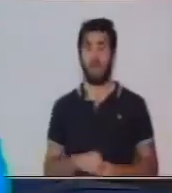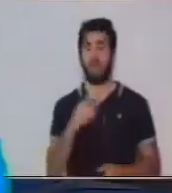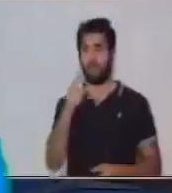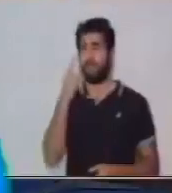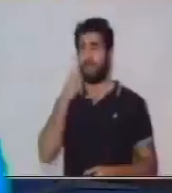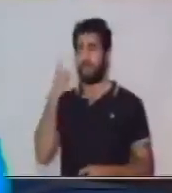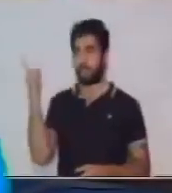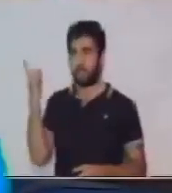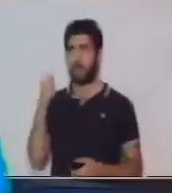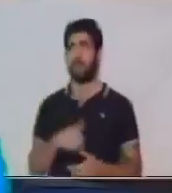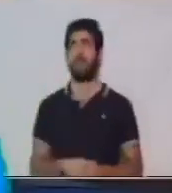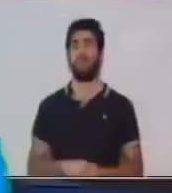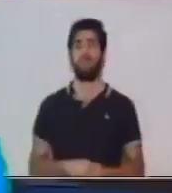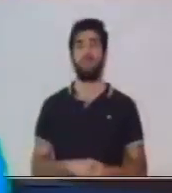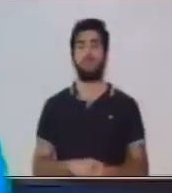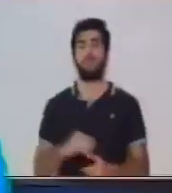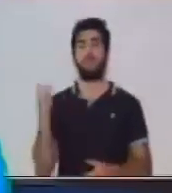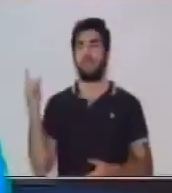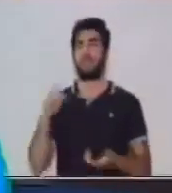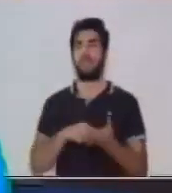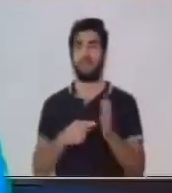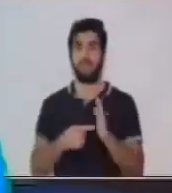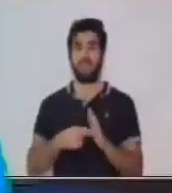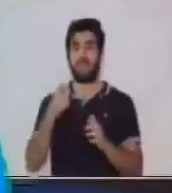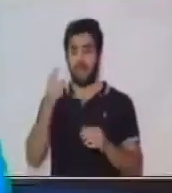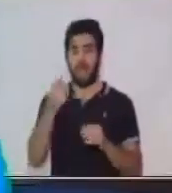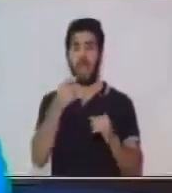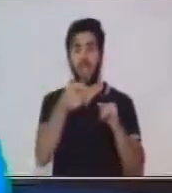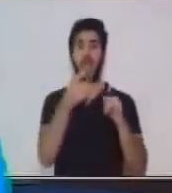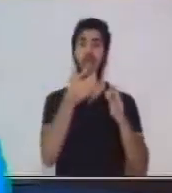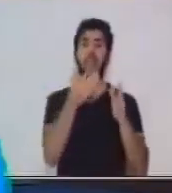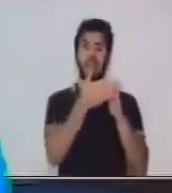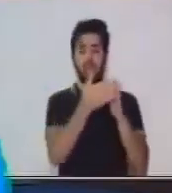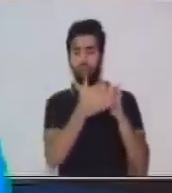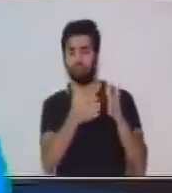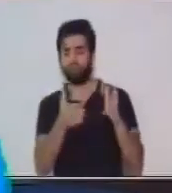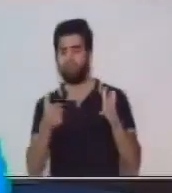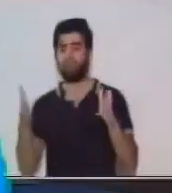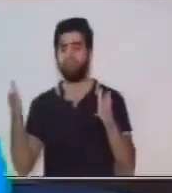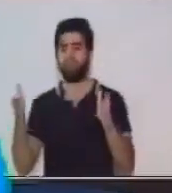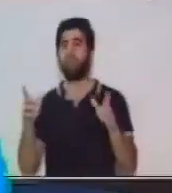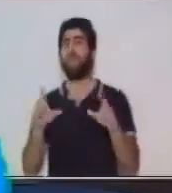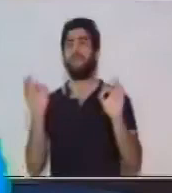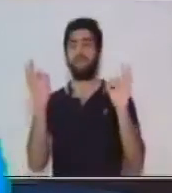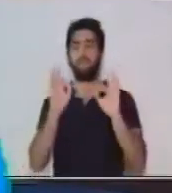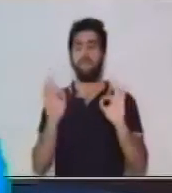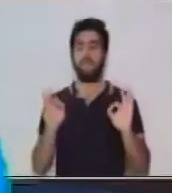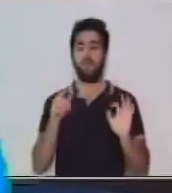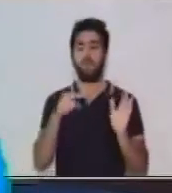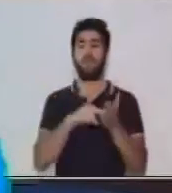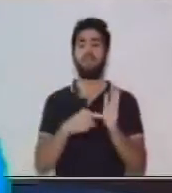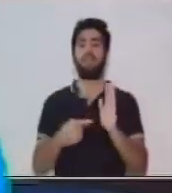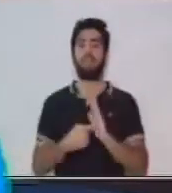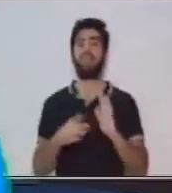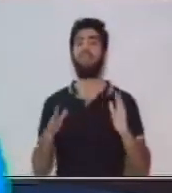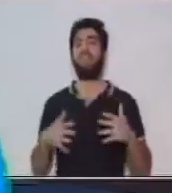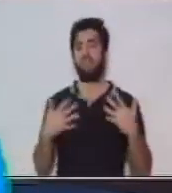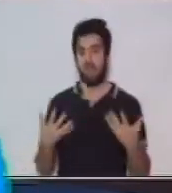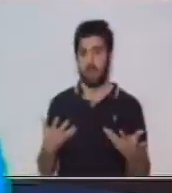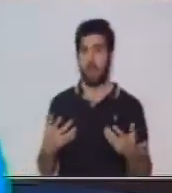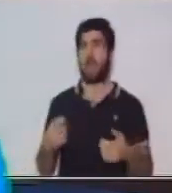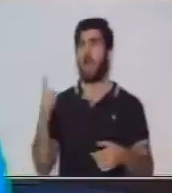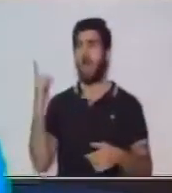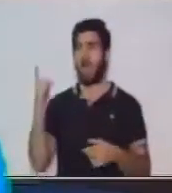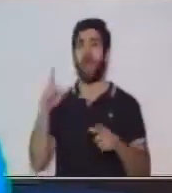Bueno, pues tiene una línea argumental. También esto refiere directamente a